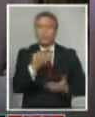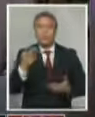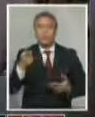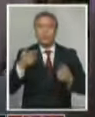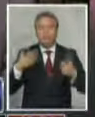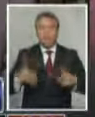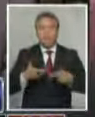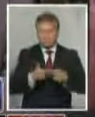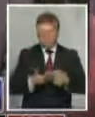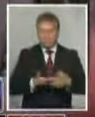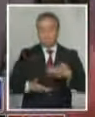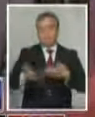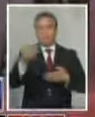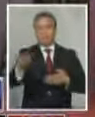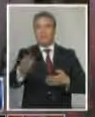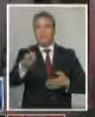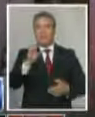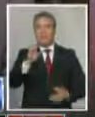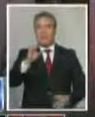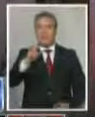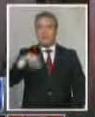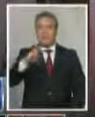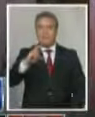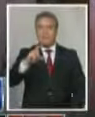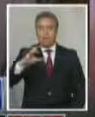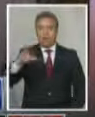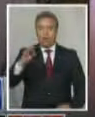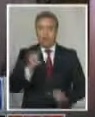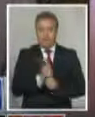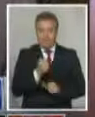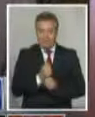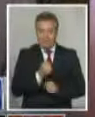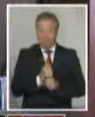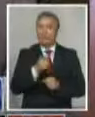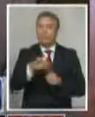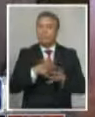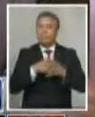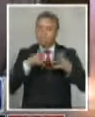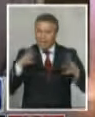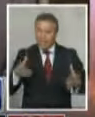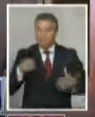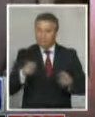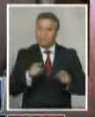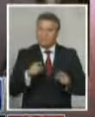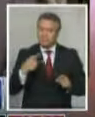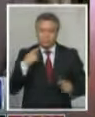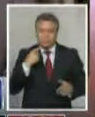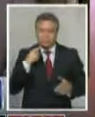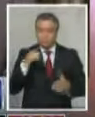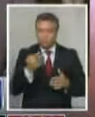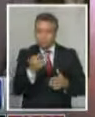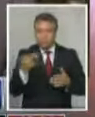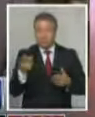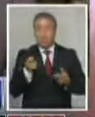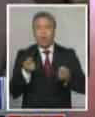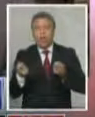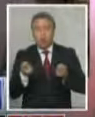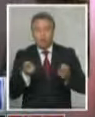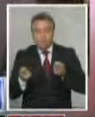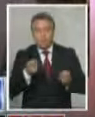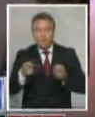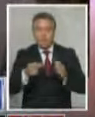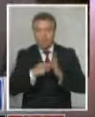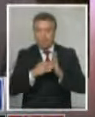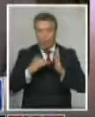traspasar al empleo, que es lo que más preocupa tal vez y es lo que más se resiente cuando los números de la economía comienzan a